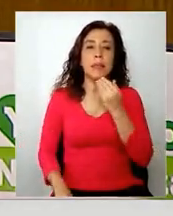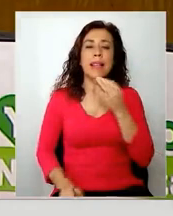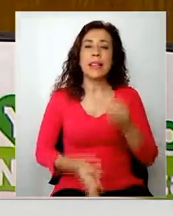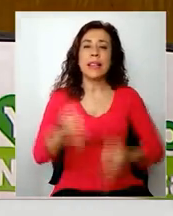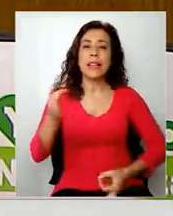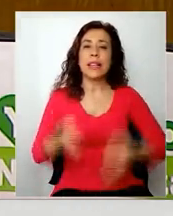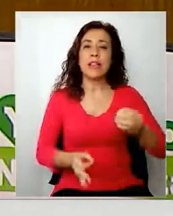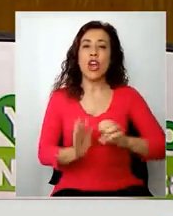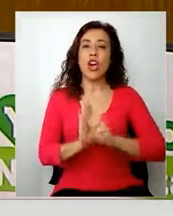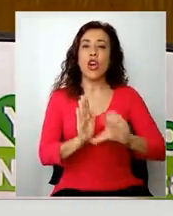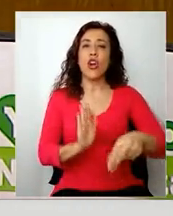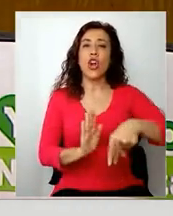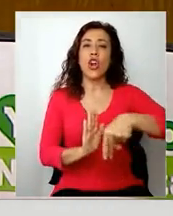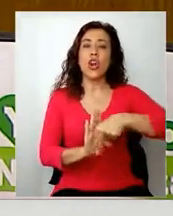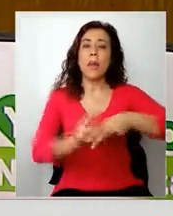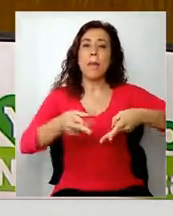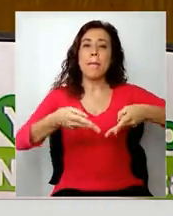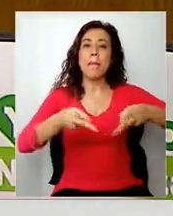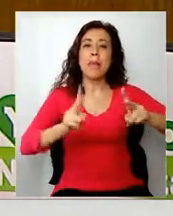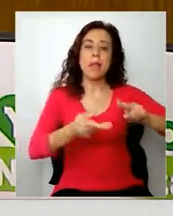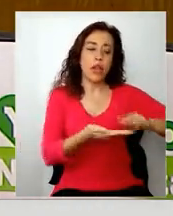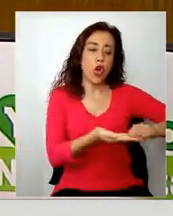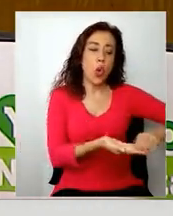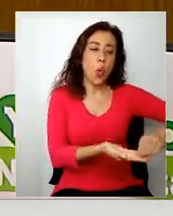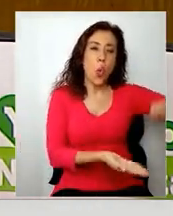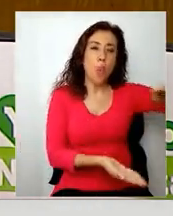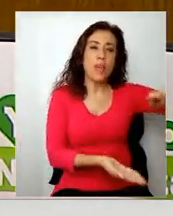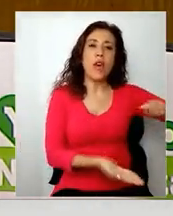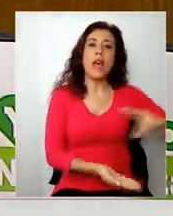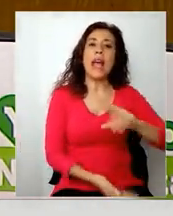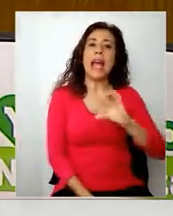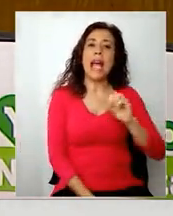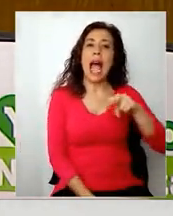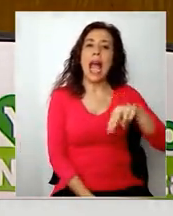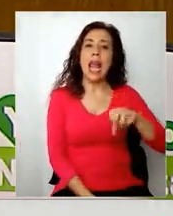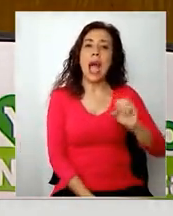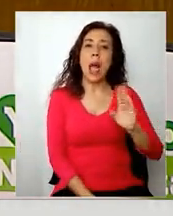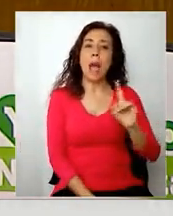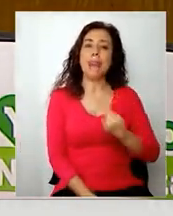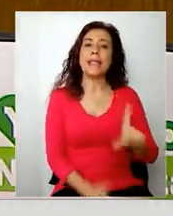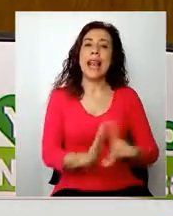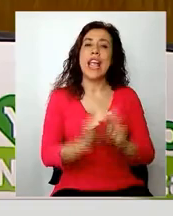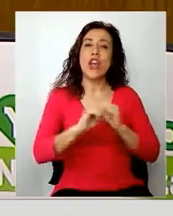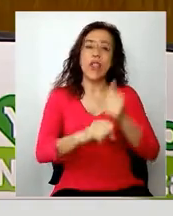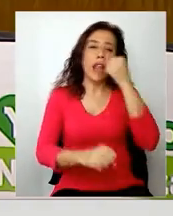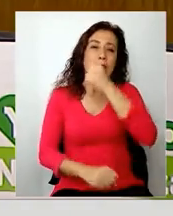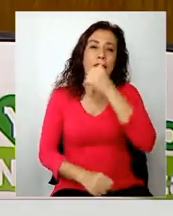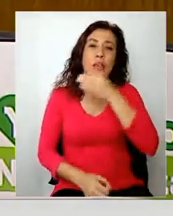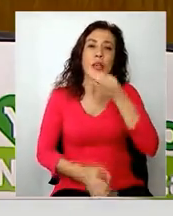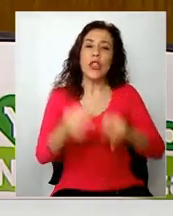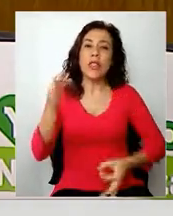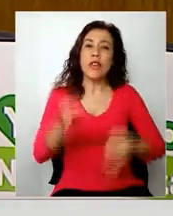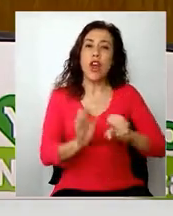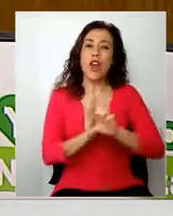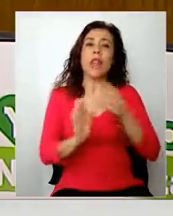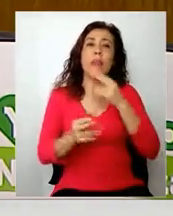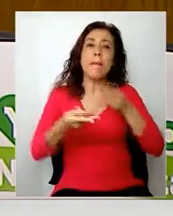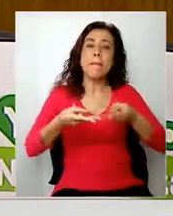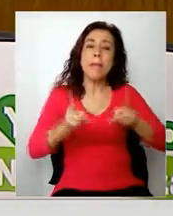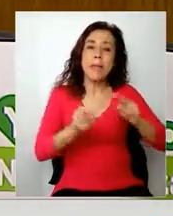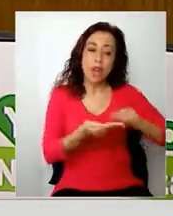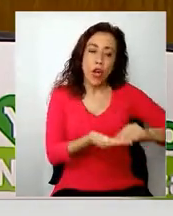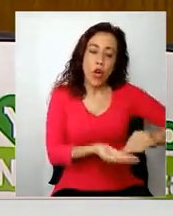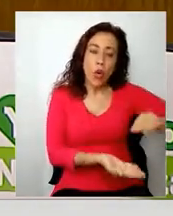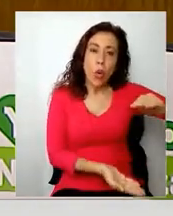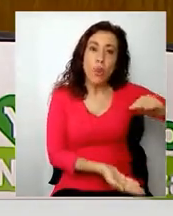de la Norma que permite el autocultivo para uso medicinal de cannabis y la ley antinarco así como lo aclaró el tribunal constitucional también permite cultivo de pocas cantidades para el